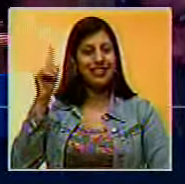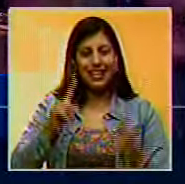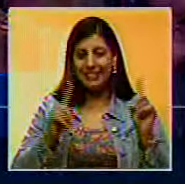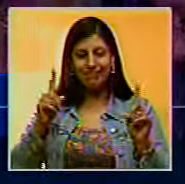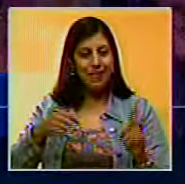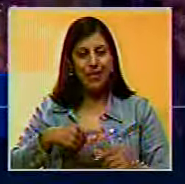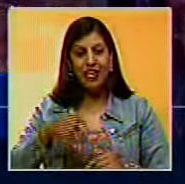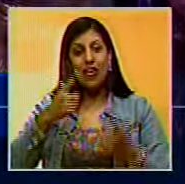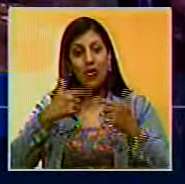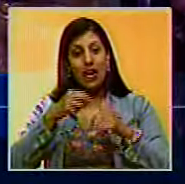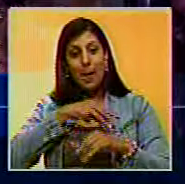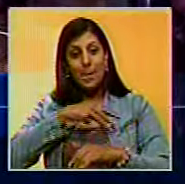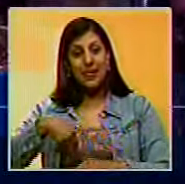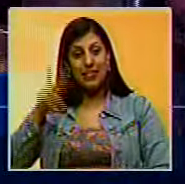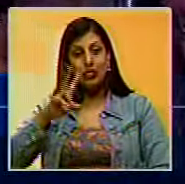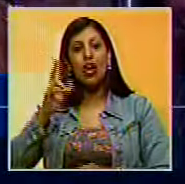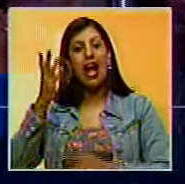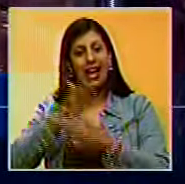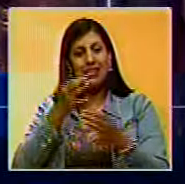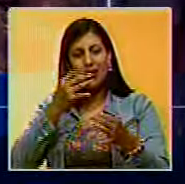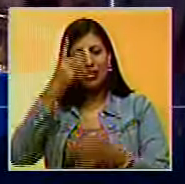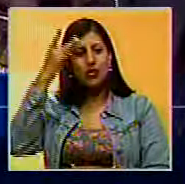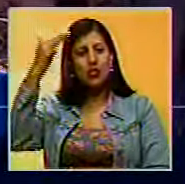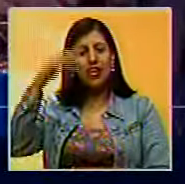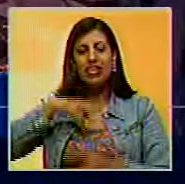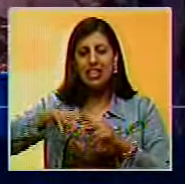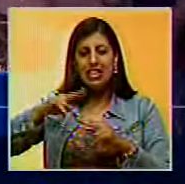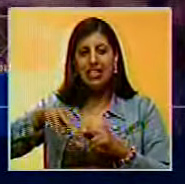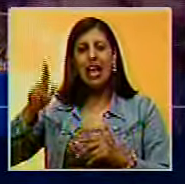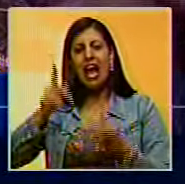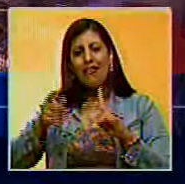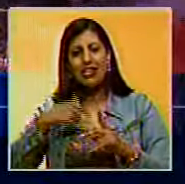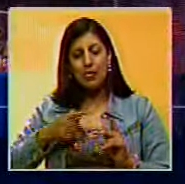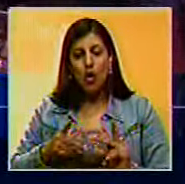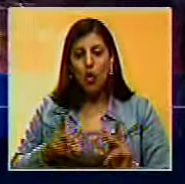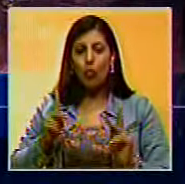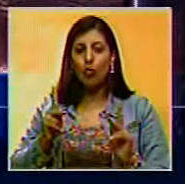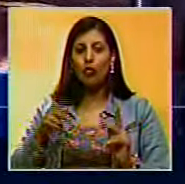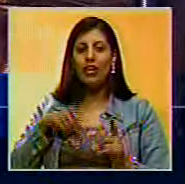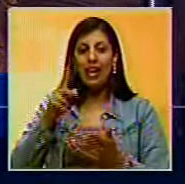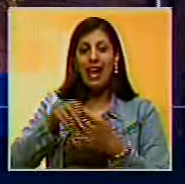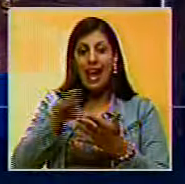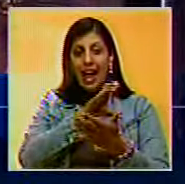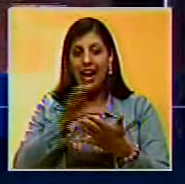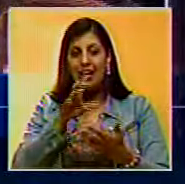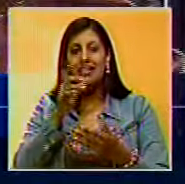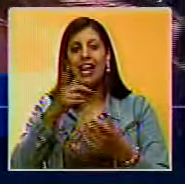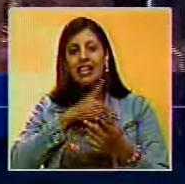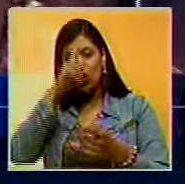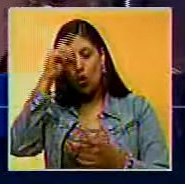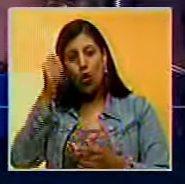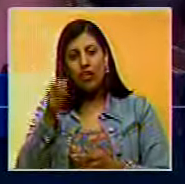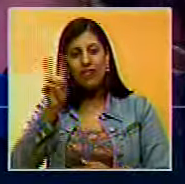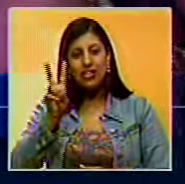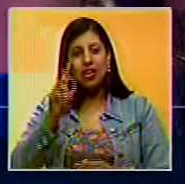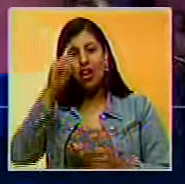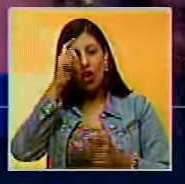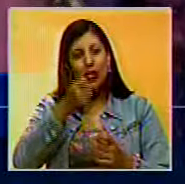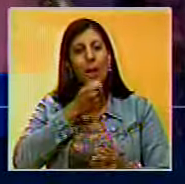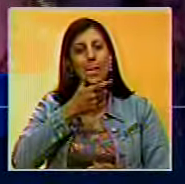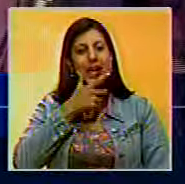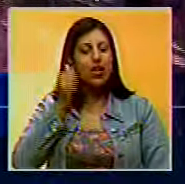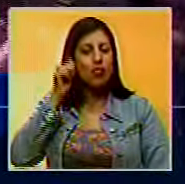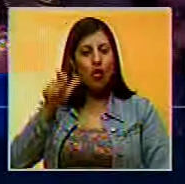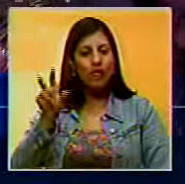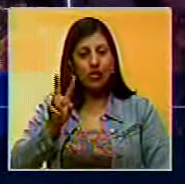ahí en el escenario del Miss Venezuela. Como lo había comentado, era un sueño de niño, pues, y que hoy se me dé la oportunidad de cantar mis canciones, hacer un homenaje a Venezuela, hacer un homenaje a la belleza de la